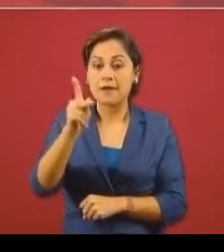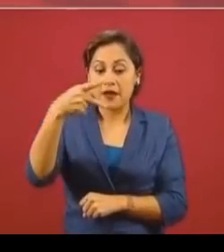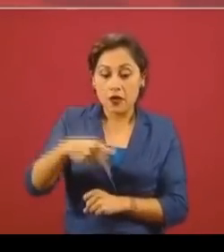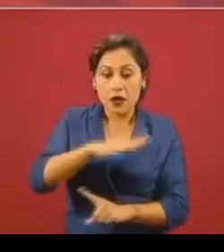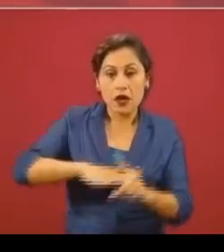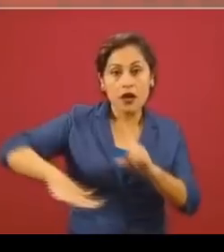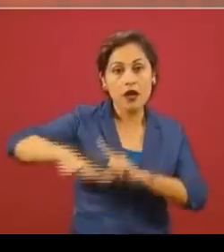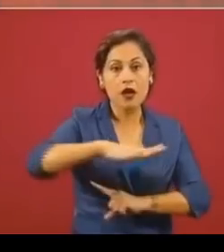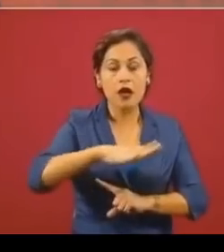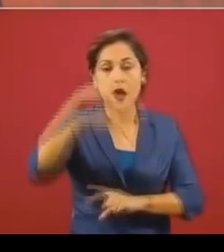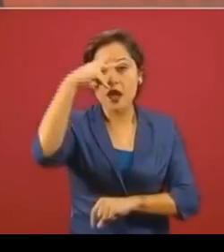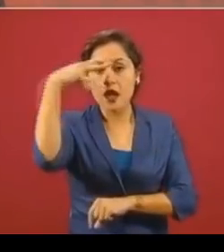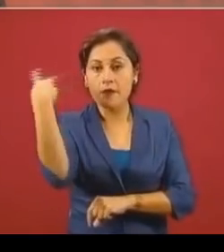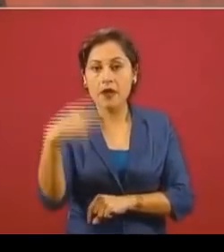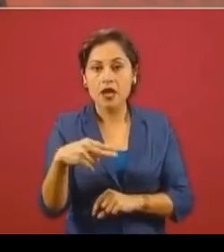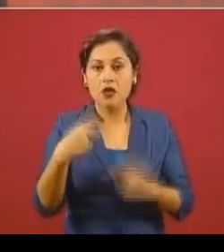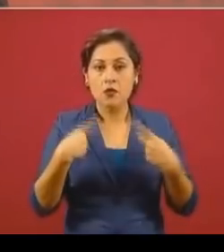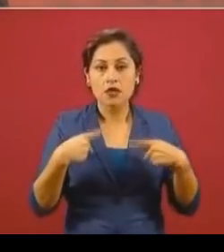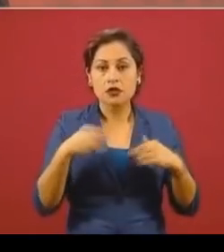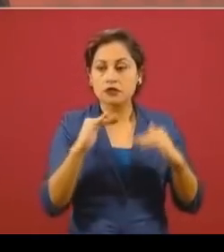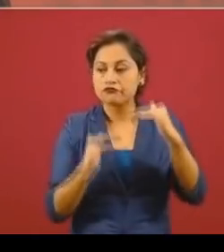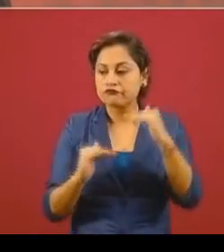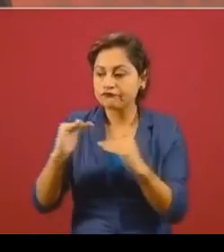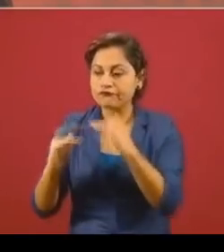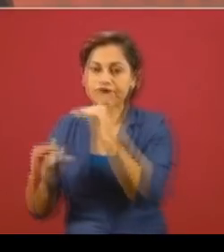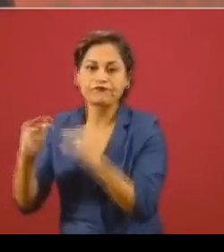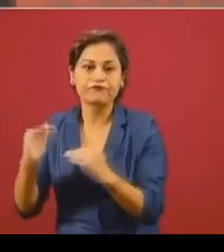desigualdad económica y social.